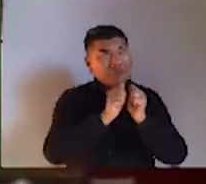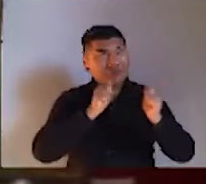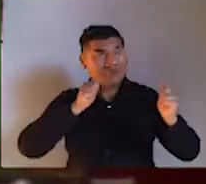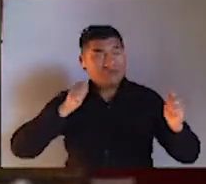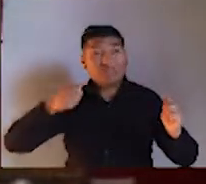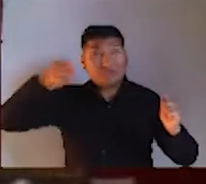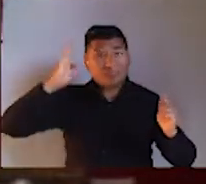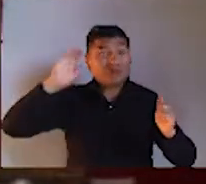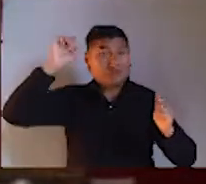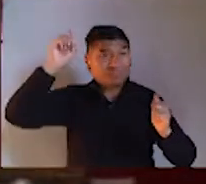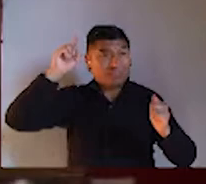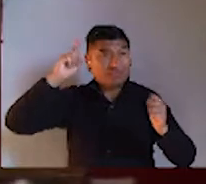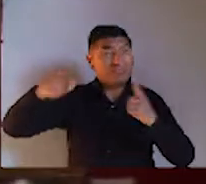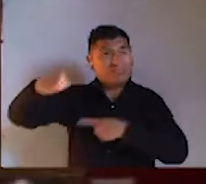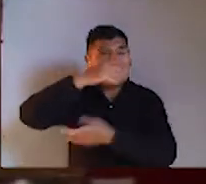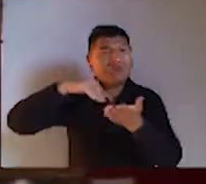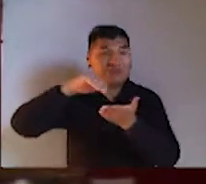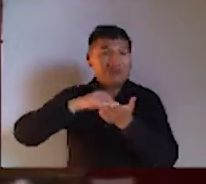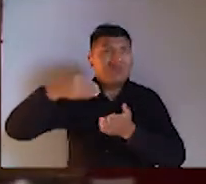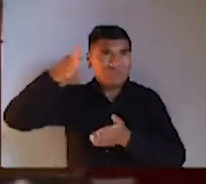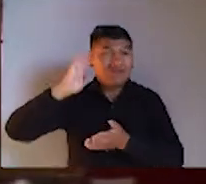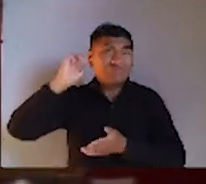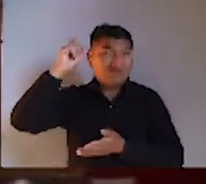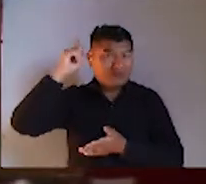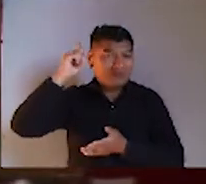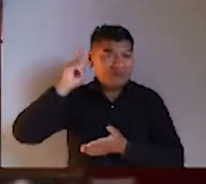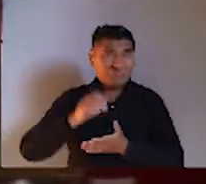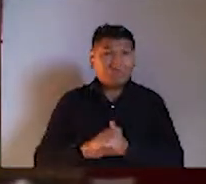Dios vuelvan a Dios.